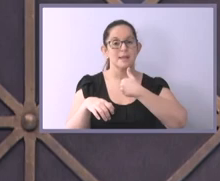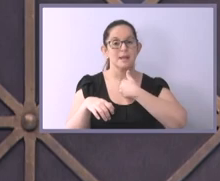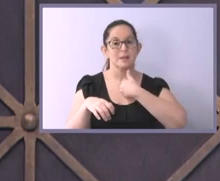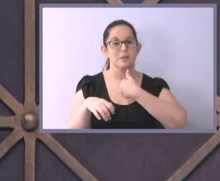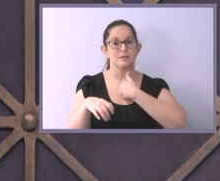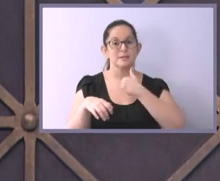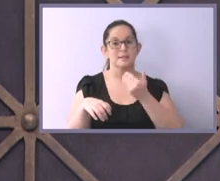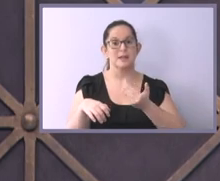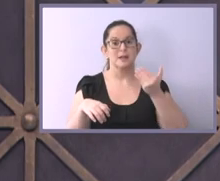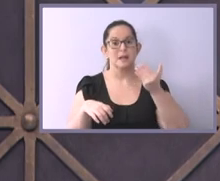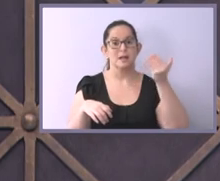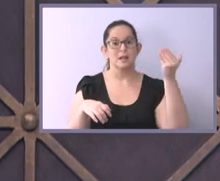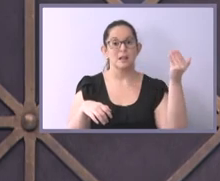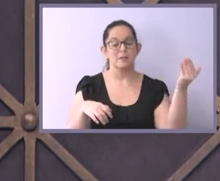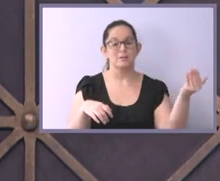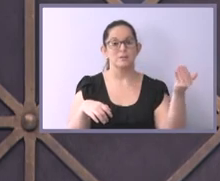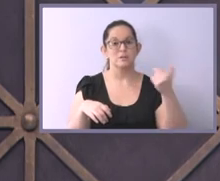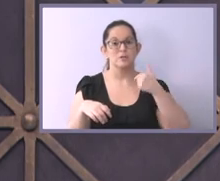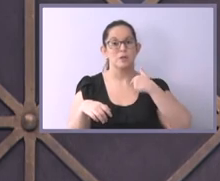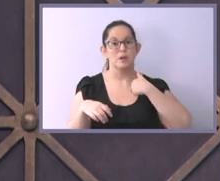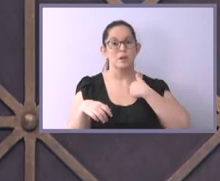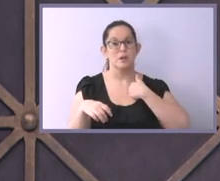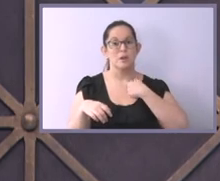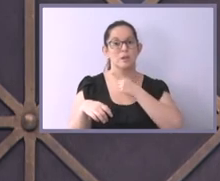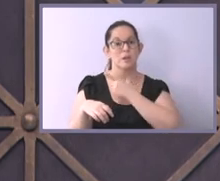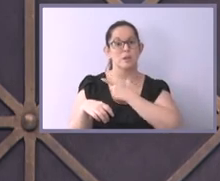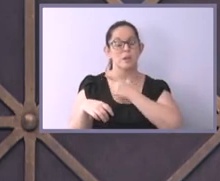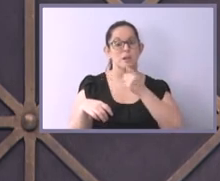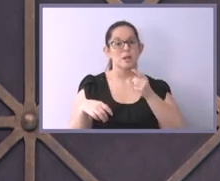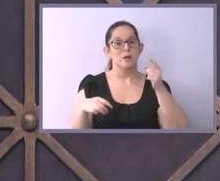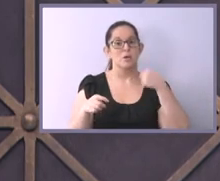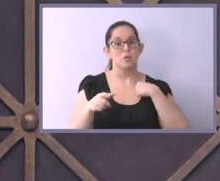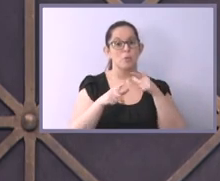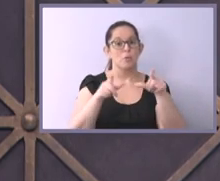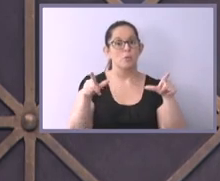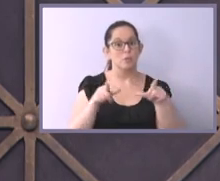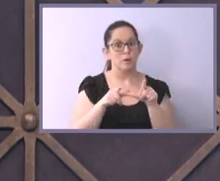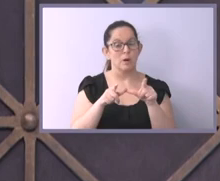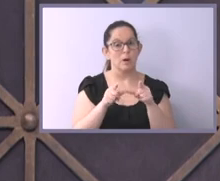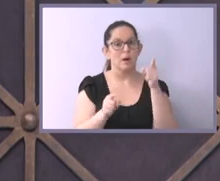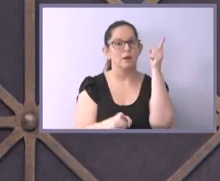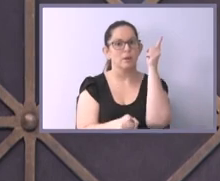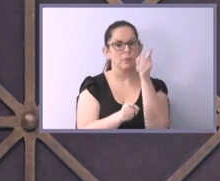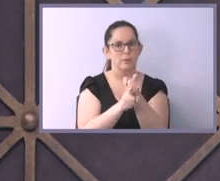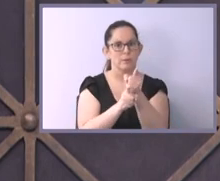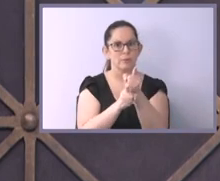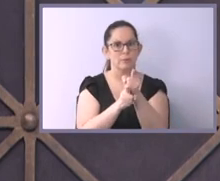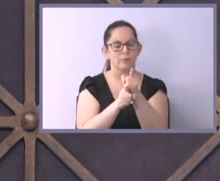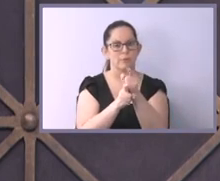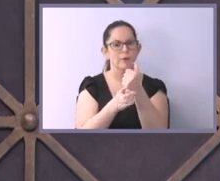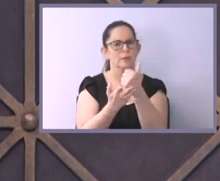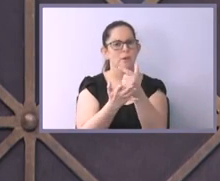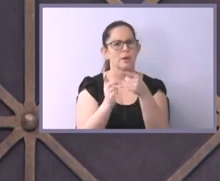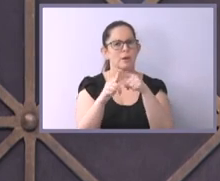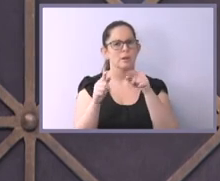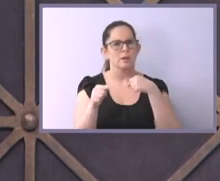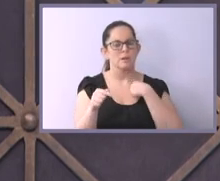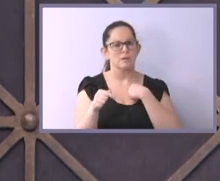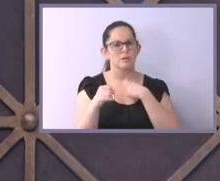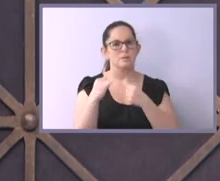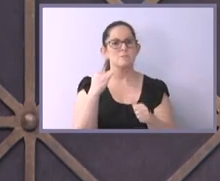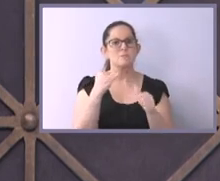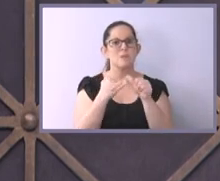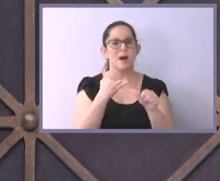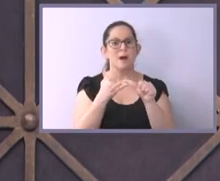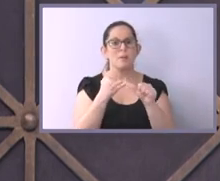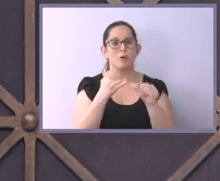poner las cosas en la perspectiva correcta. Y déjame ayudarte con esto, porque dice Apocalipsis